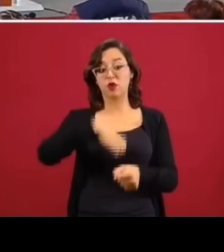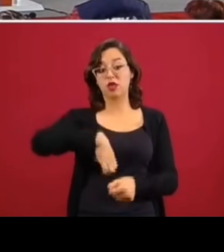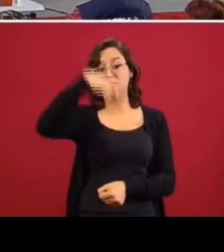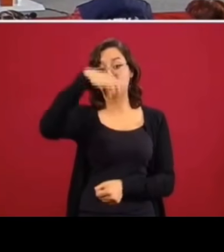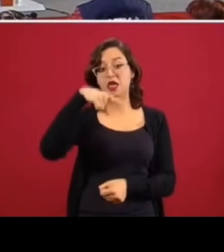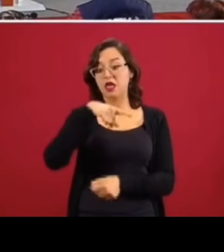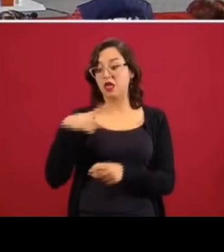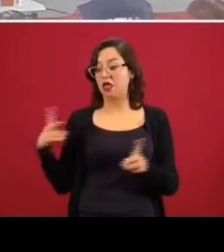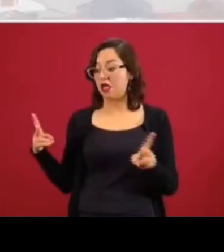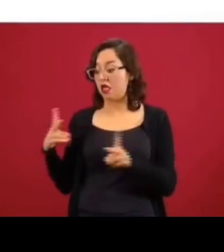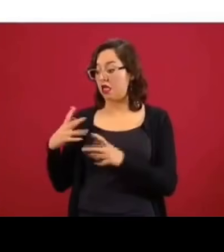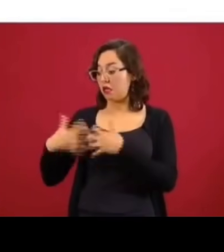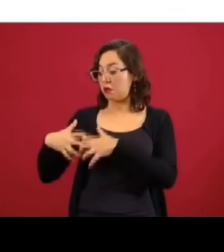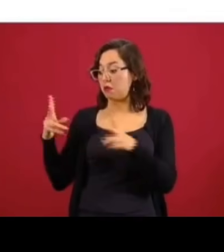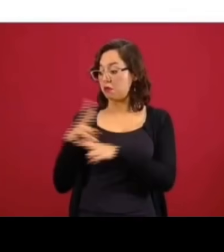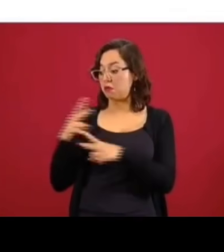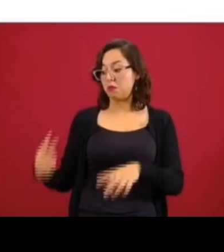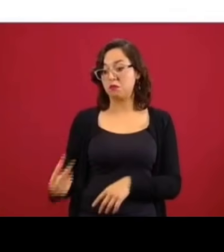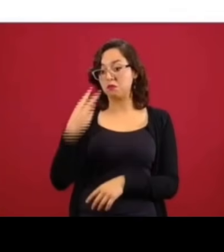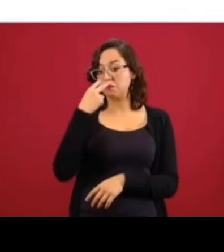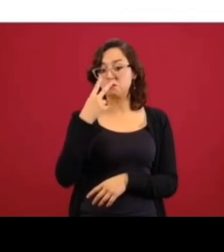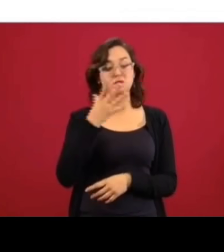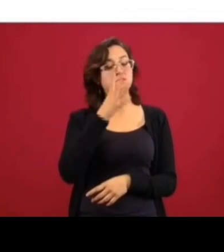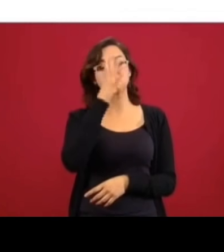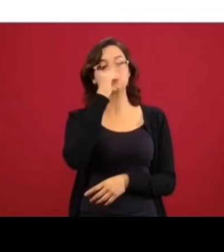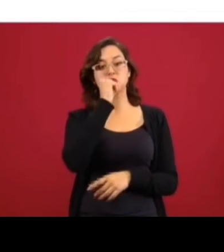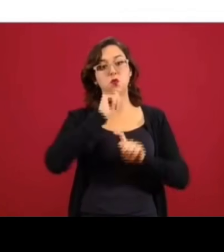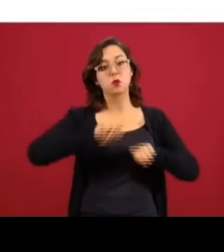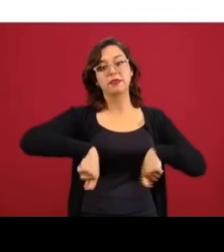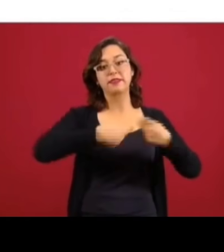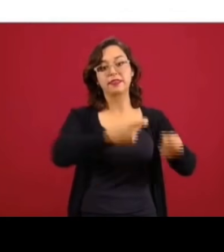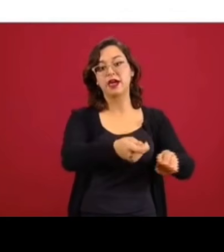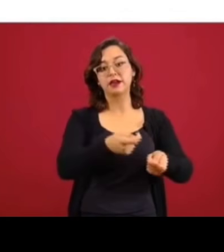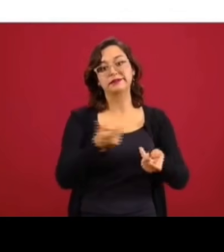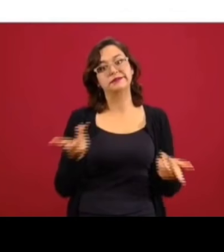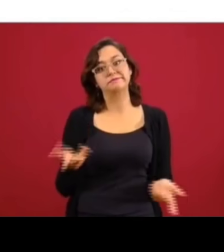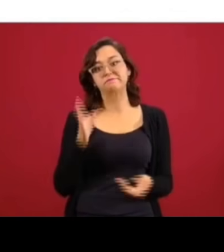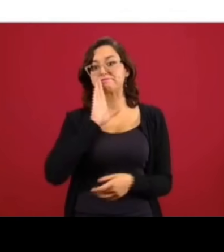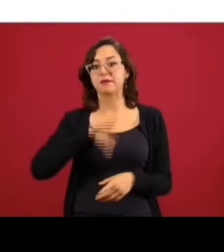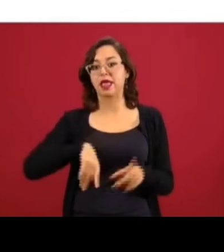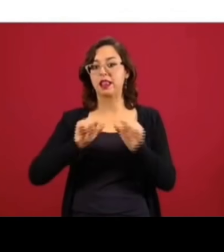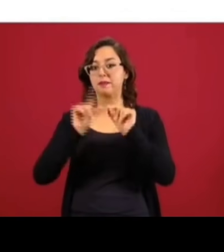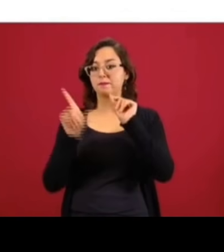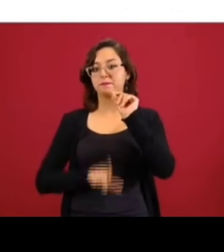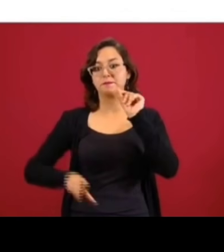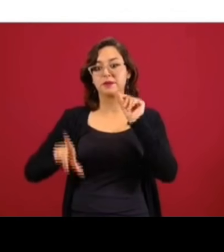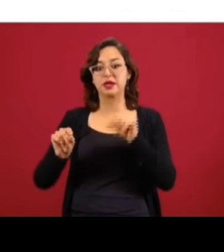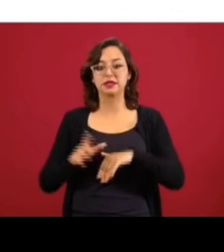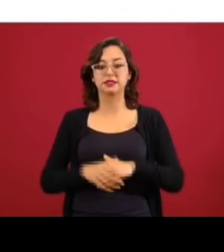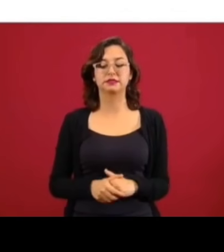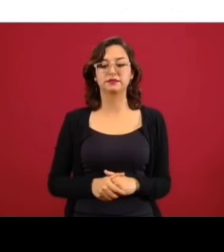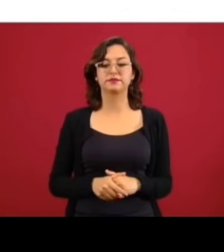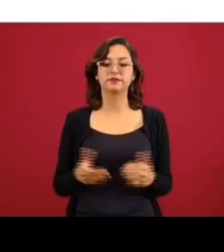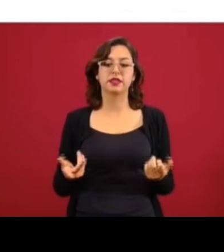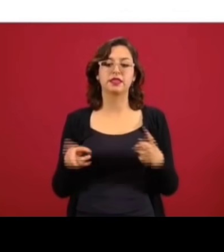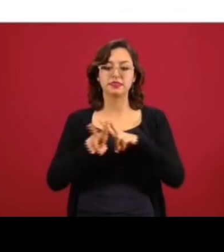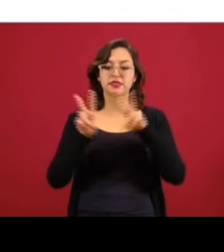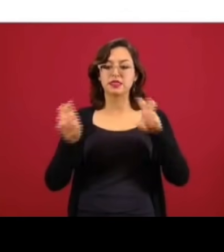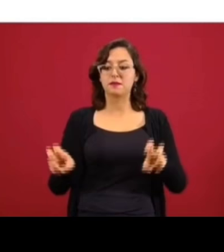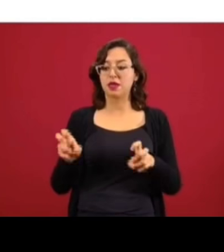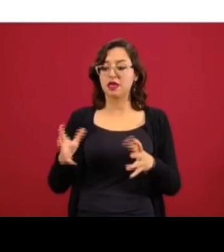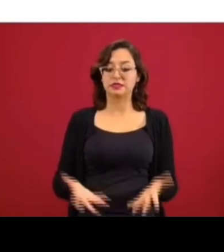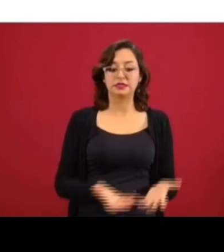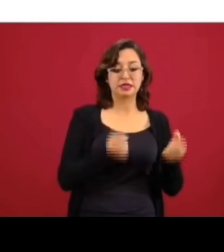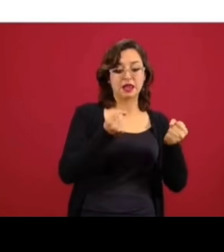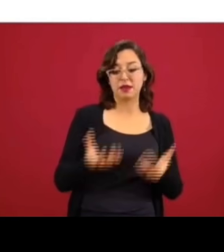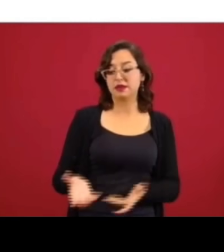prioridad para salvarle la vida. Esto no le convendría al país. Y el artículo se refiere a quién salvar primero, que es sobre el código